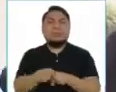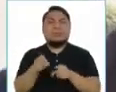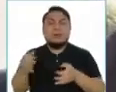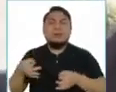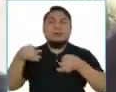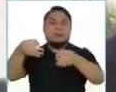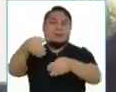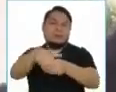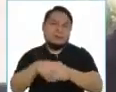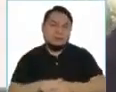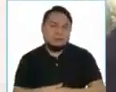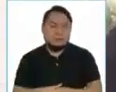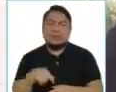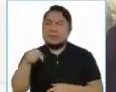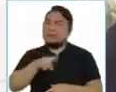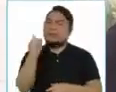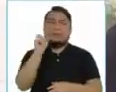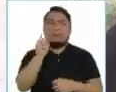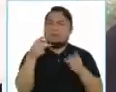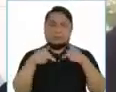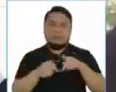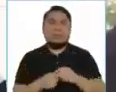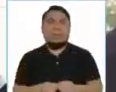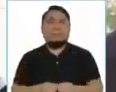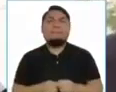elecciones. Eso no lo voy a permitir.